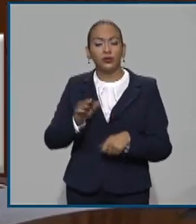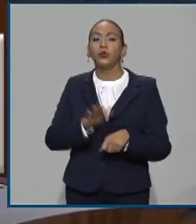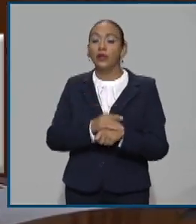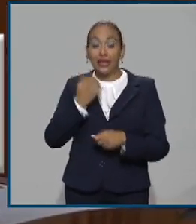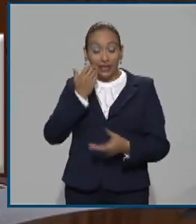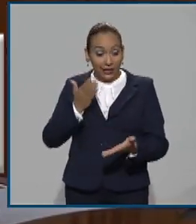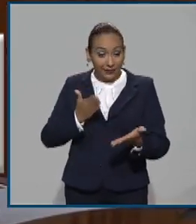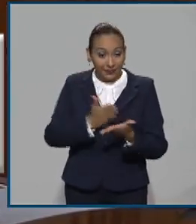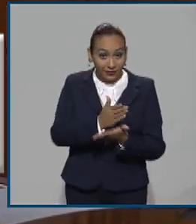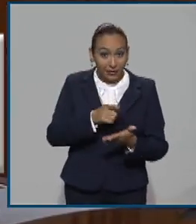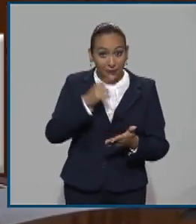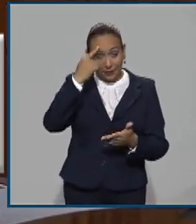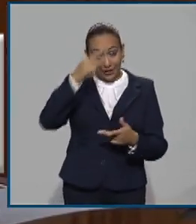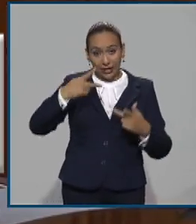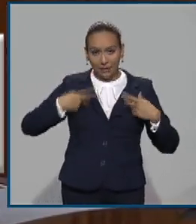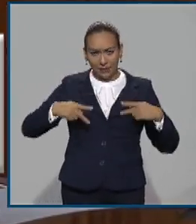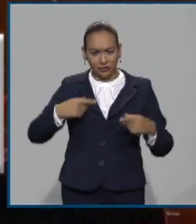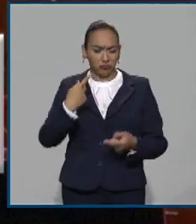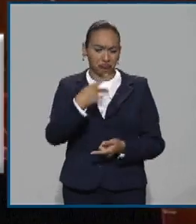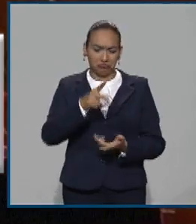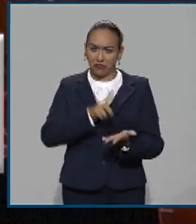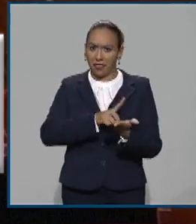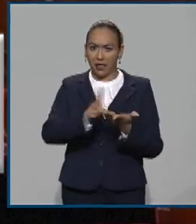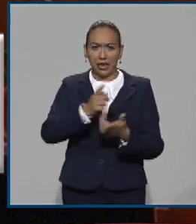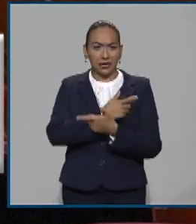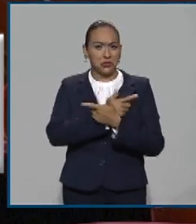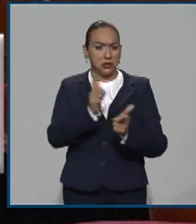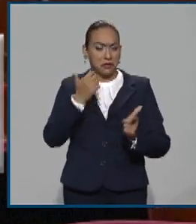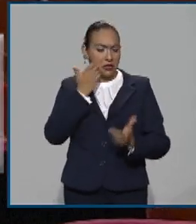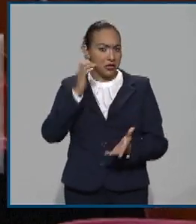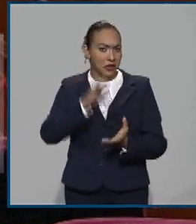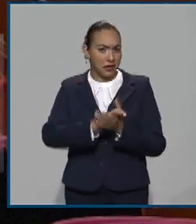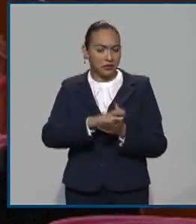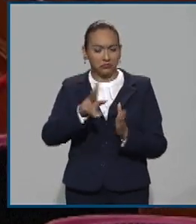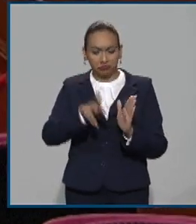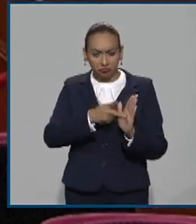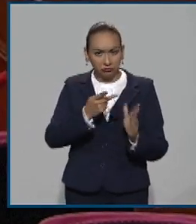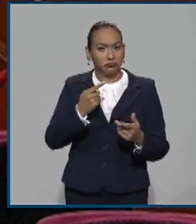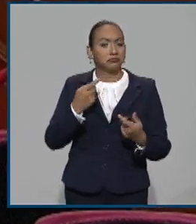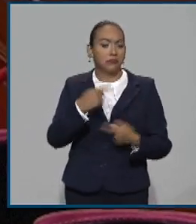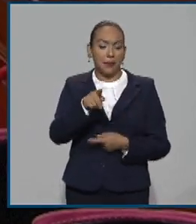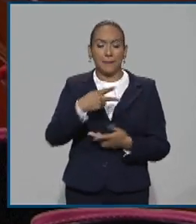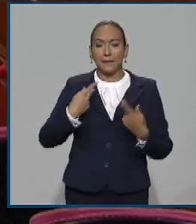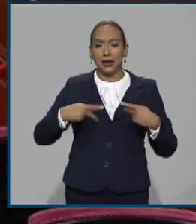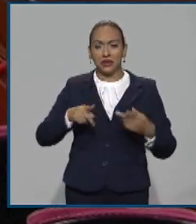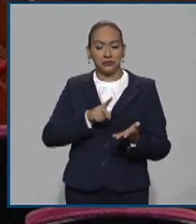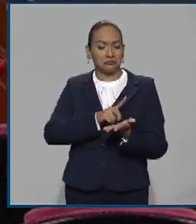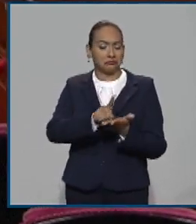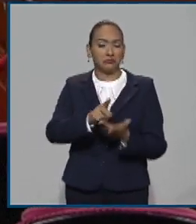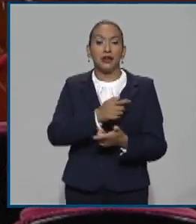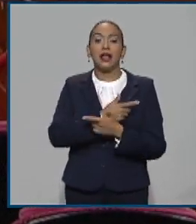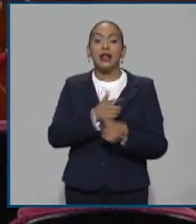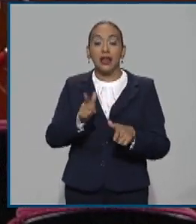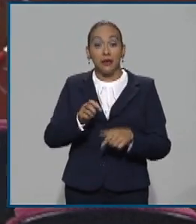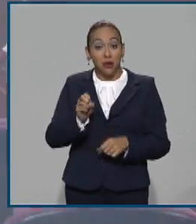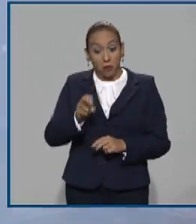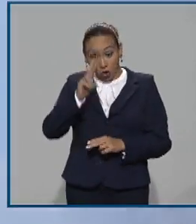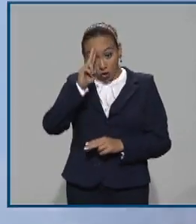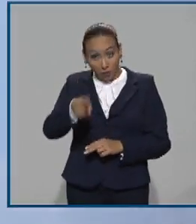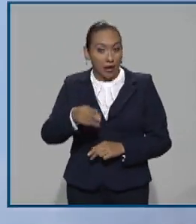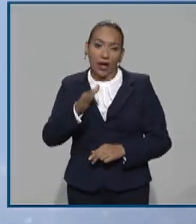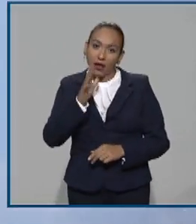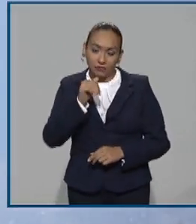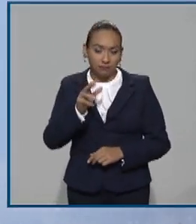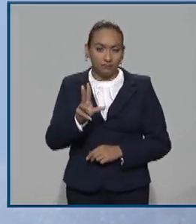interferir válidamente en el ejercicio del derecho al libre desarrollo de la personalidad a través de una limitación, prohibición o